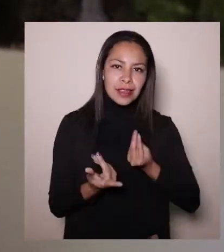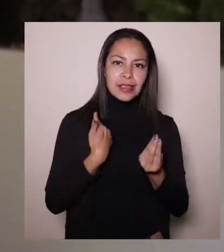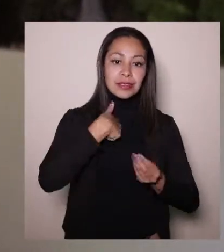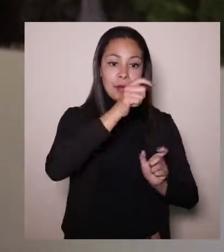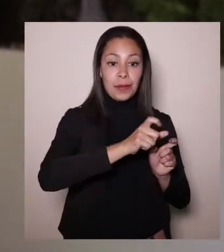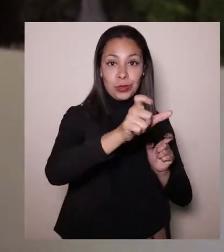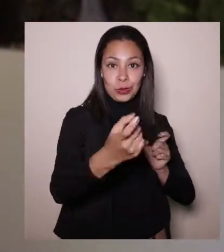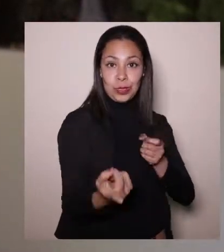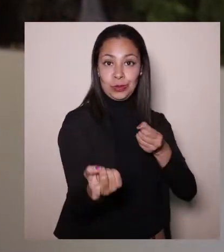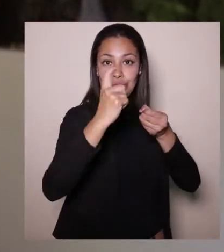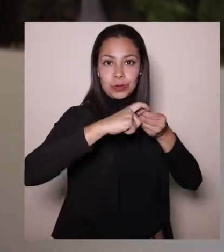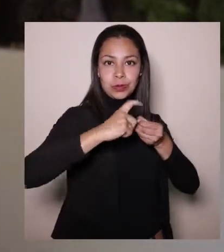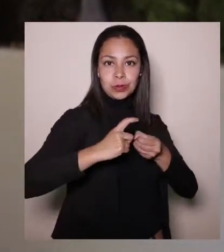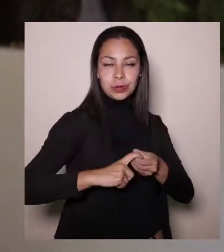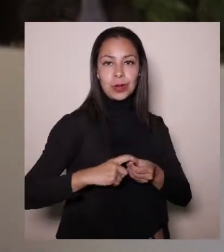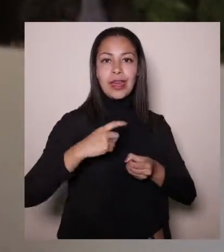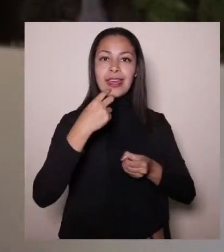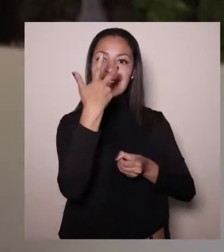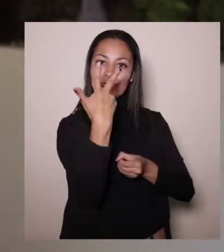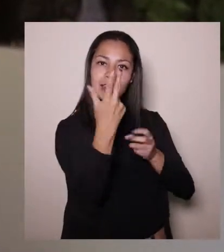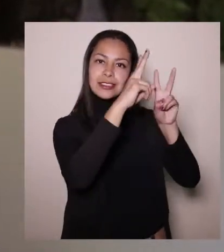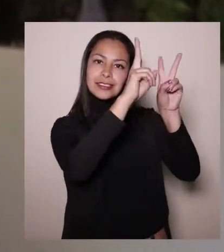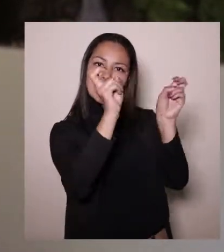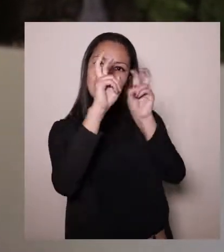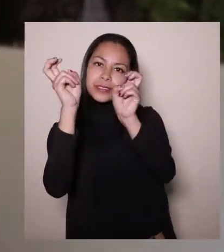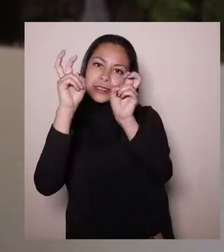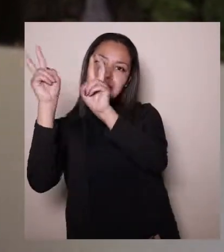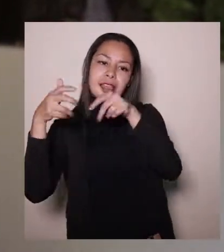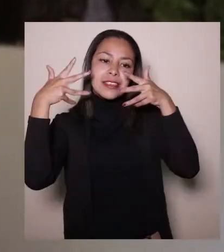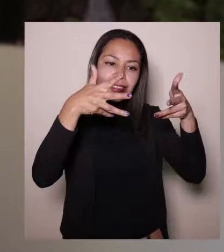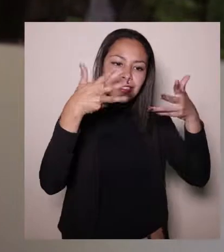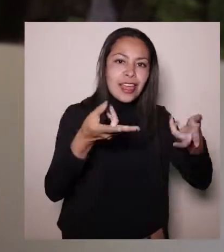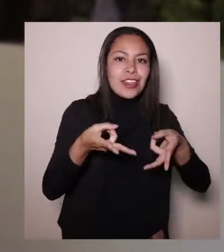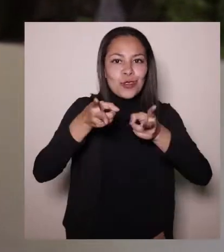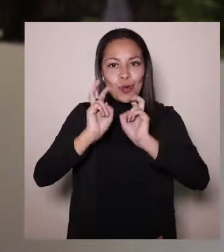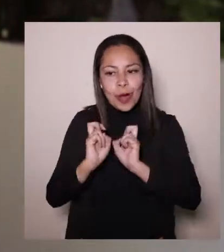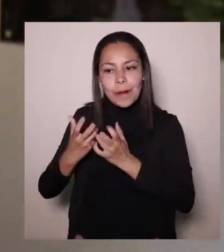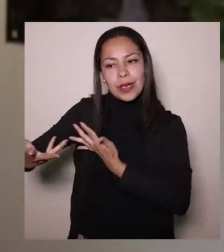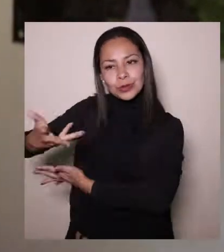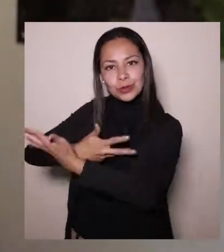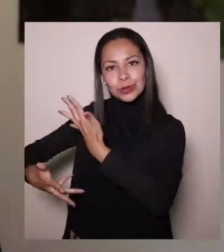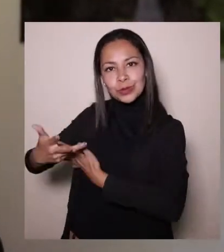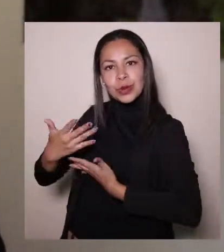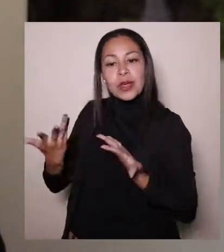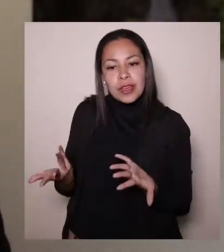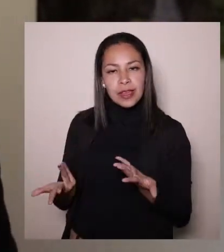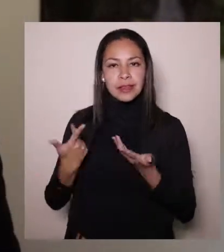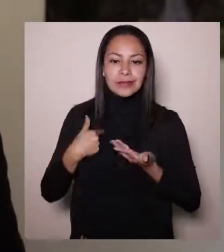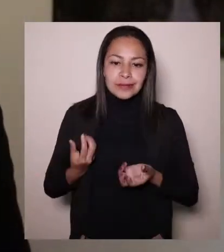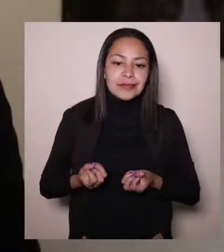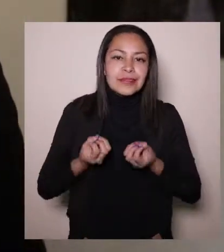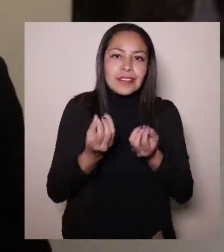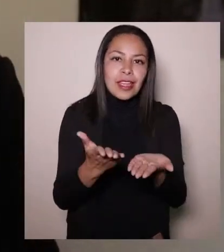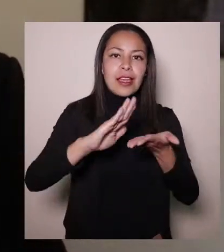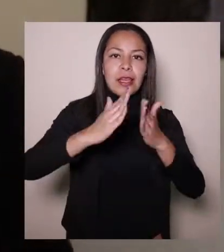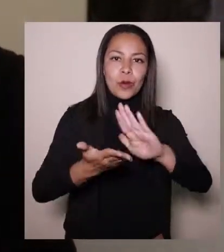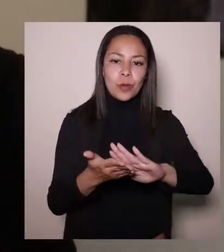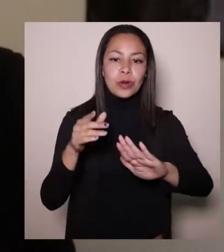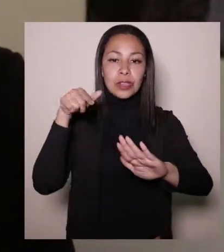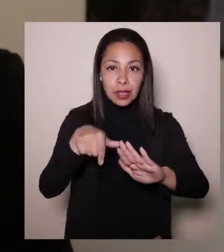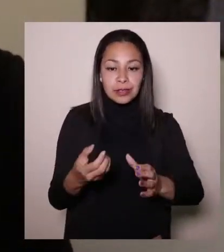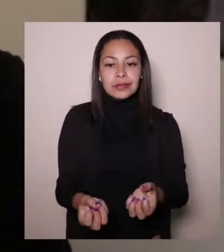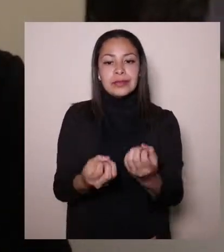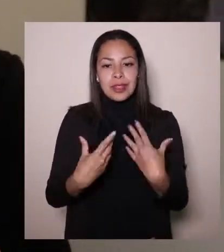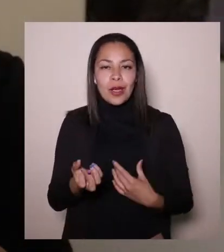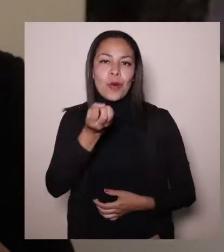consiste básicamente en que ciudadanos se inscriben y hay tres categorías: de enseñar, de innovar, de colaborar, para llegar